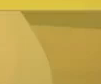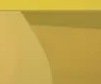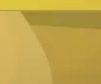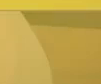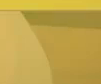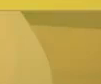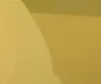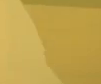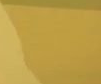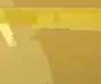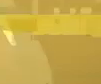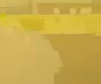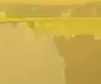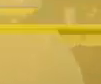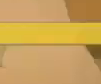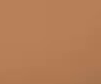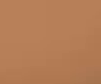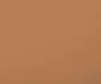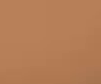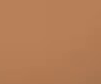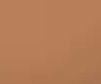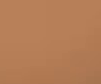Y junto a las personas que te apoyan,